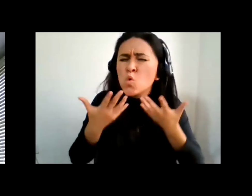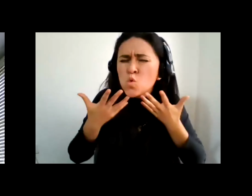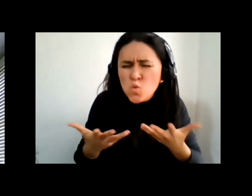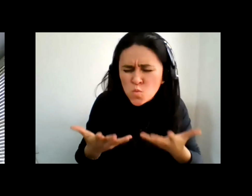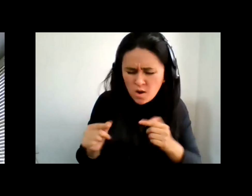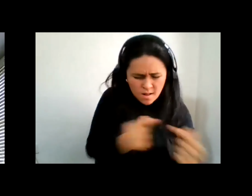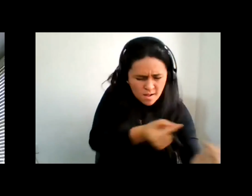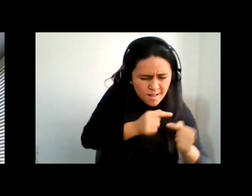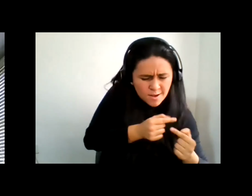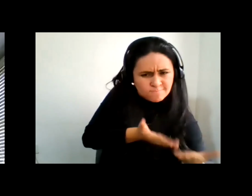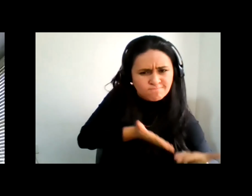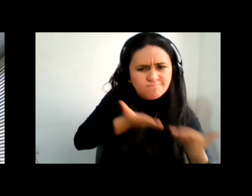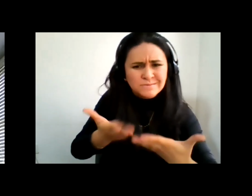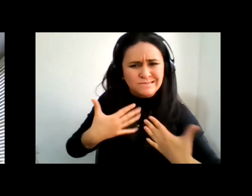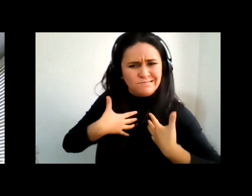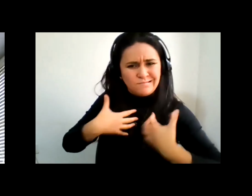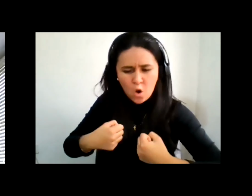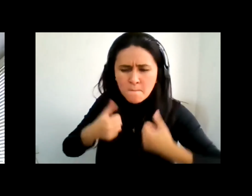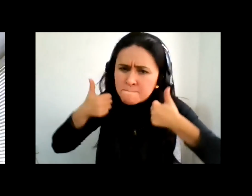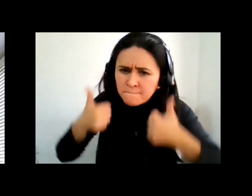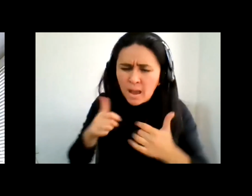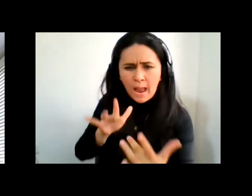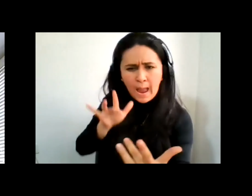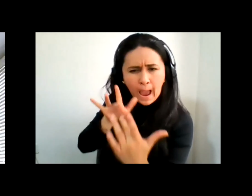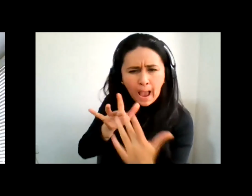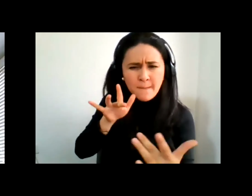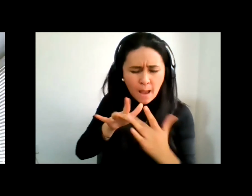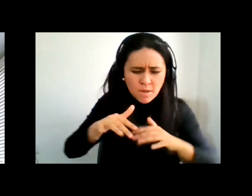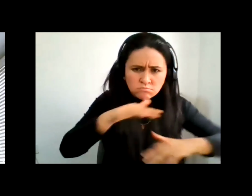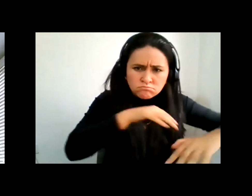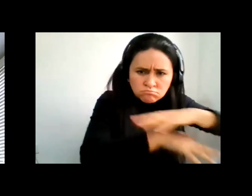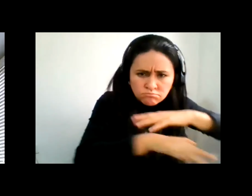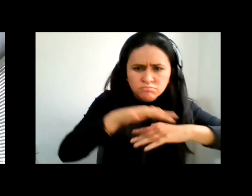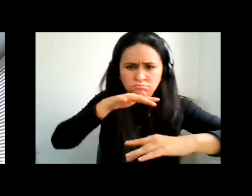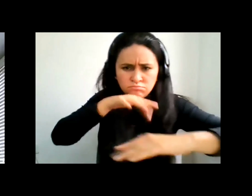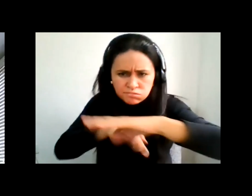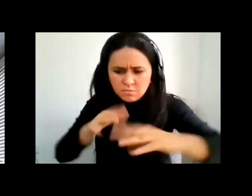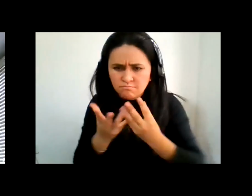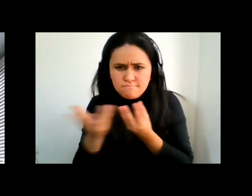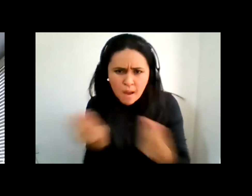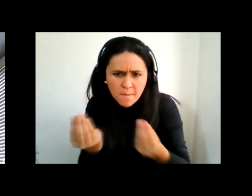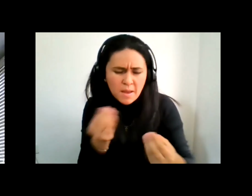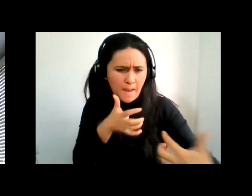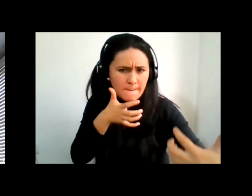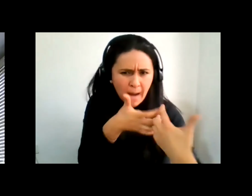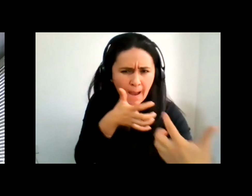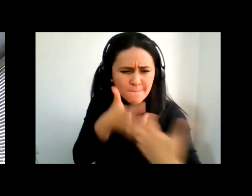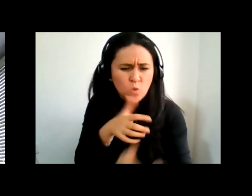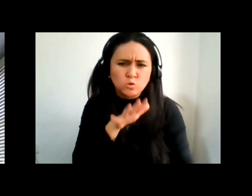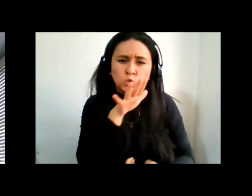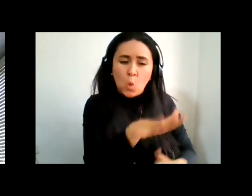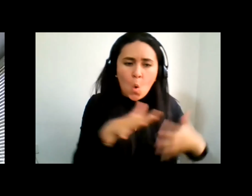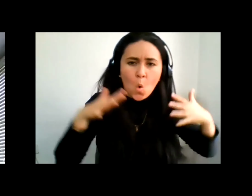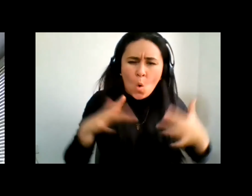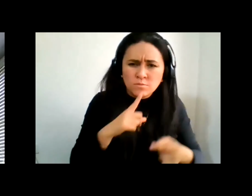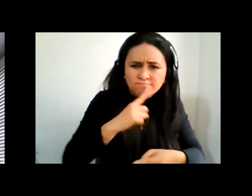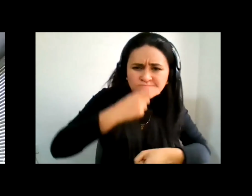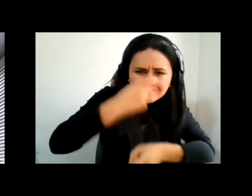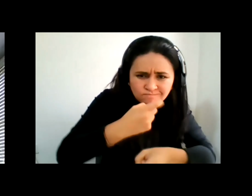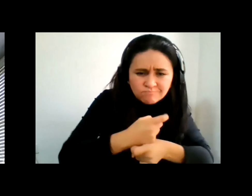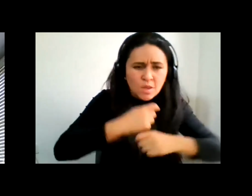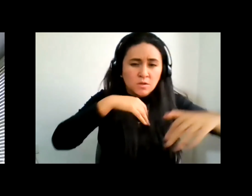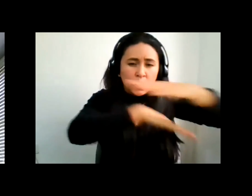salud pública aborden en cada contexto, en cada comunidad, los factores de riesgo, de salud ambiental y